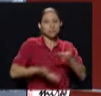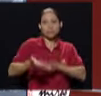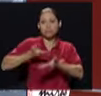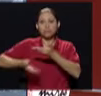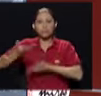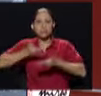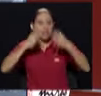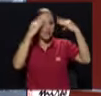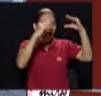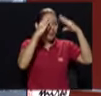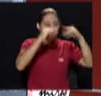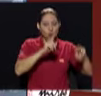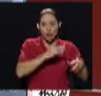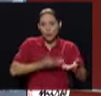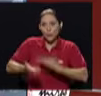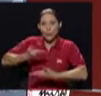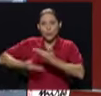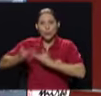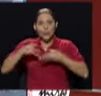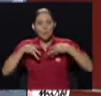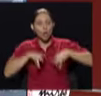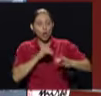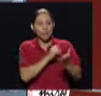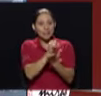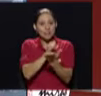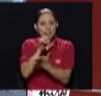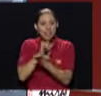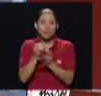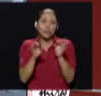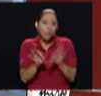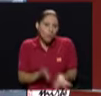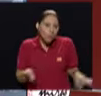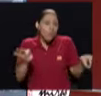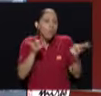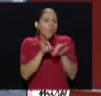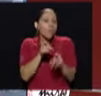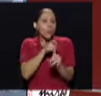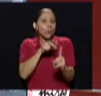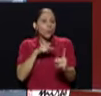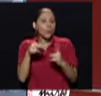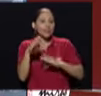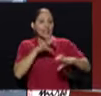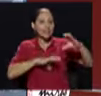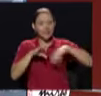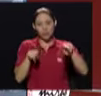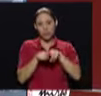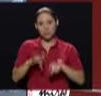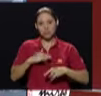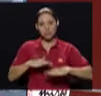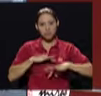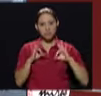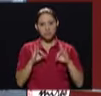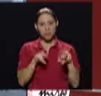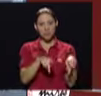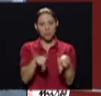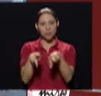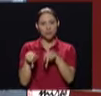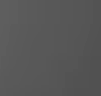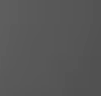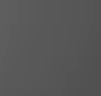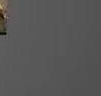información y de metodologías de investigación es muy importante tanto desde el punto de vista científico como por el bienestar de la población.